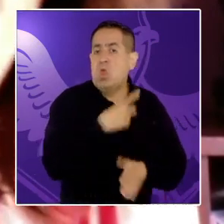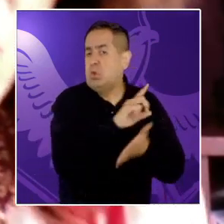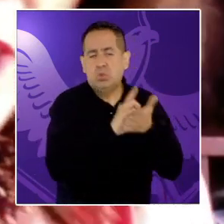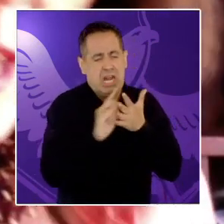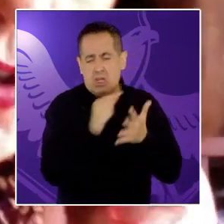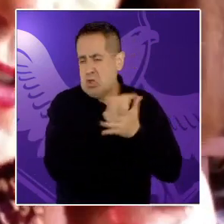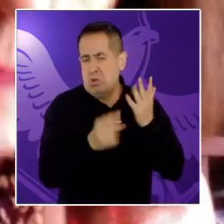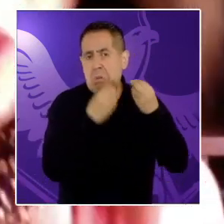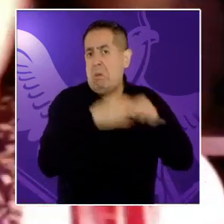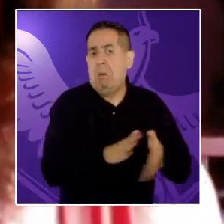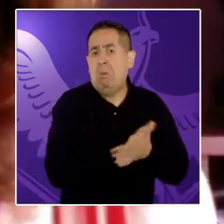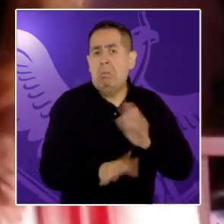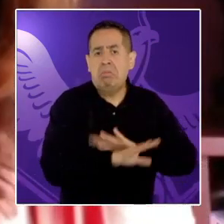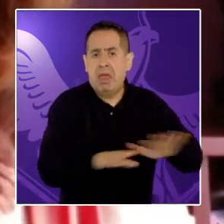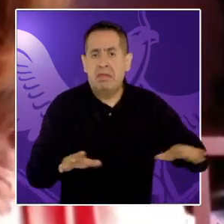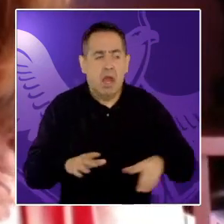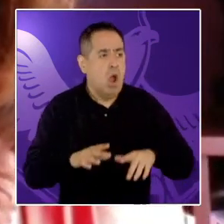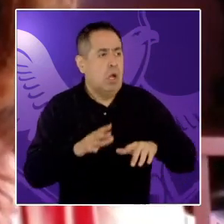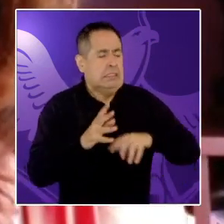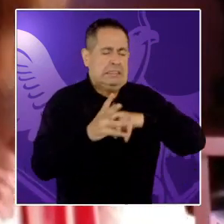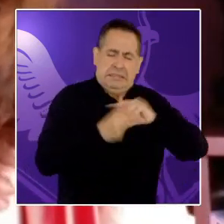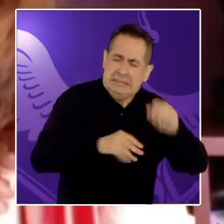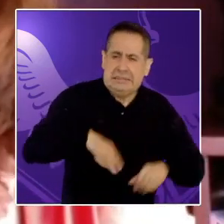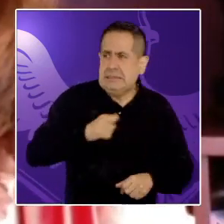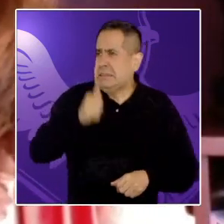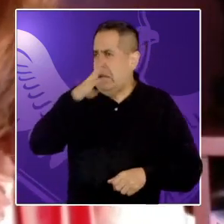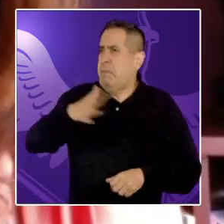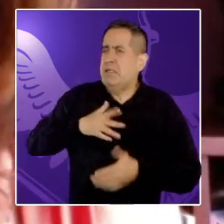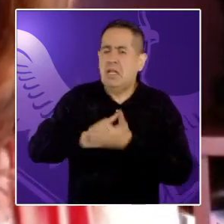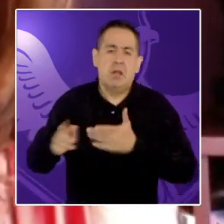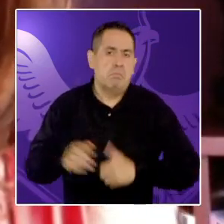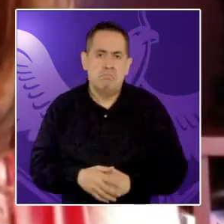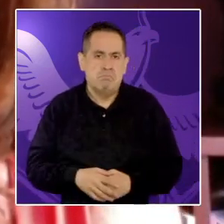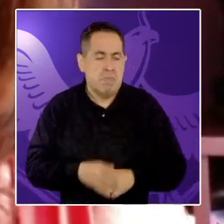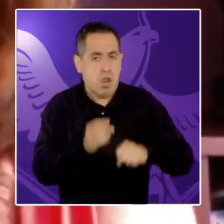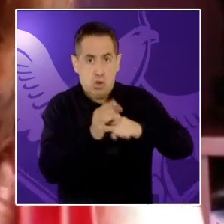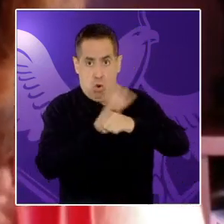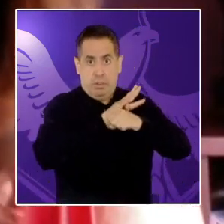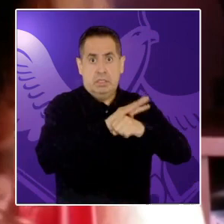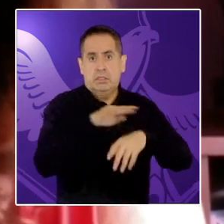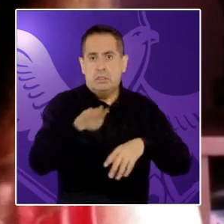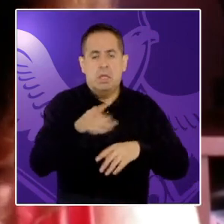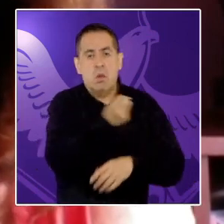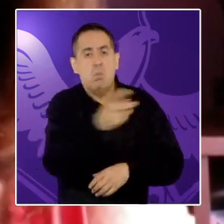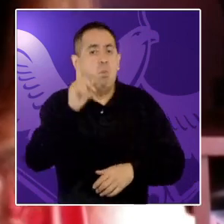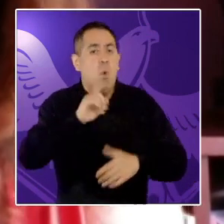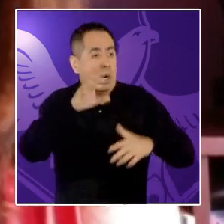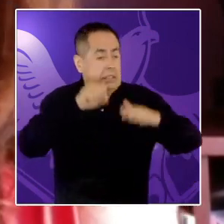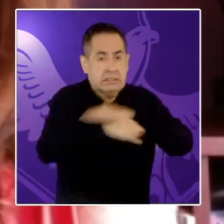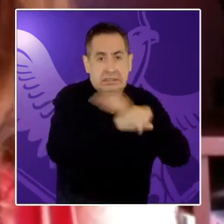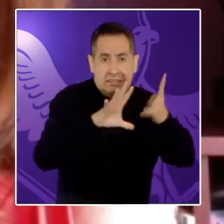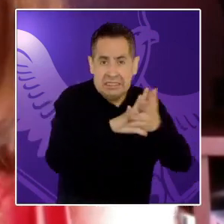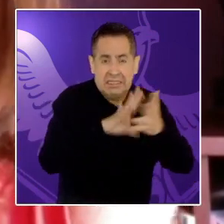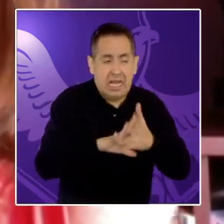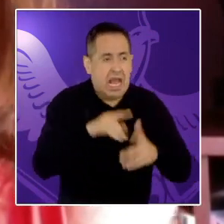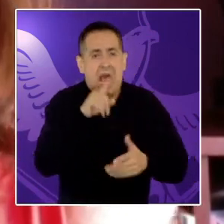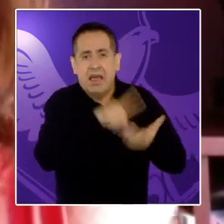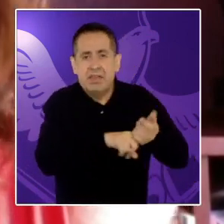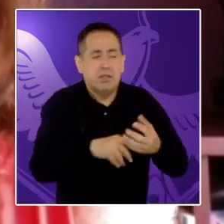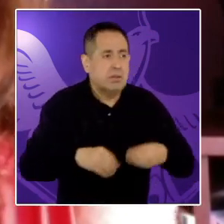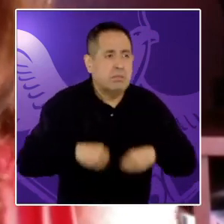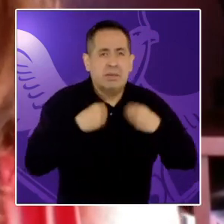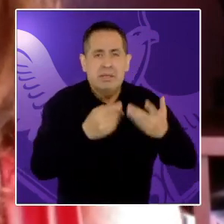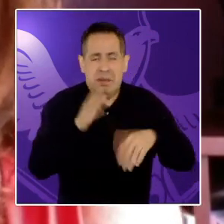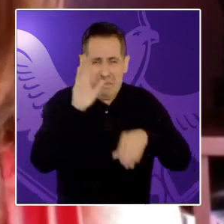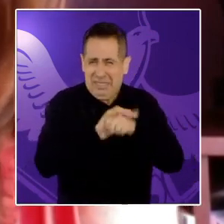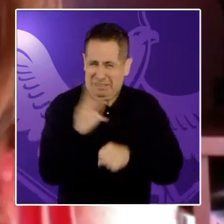perder sus derechos y por el otro para aprender a reclamarlos. Con el COVID-19 sucede algo parecido. Las mujeres presas viven en